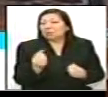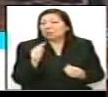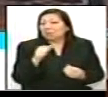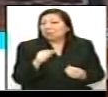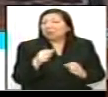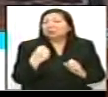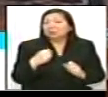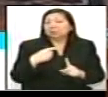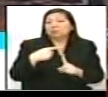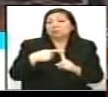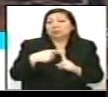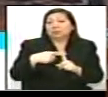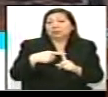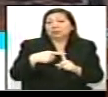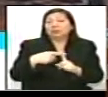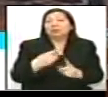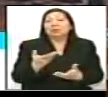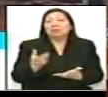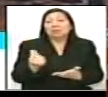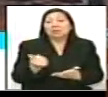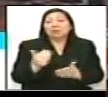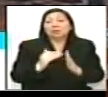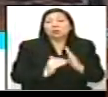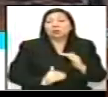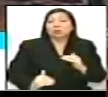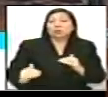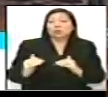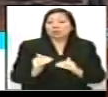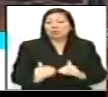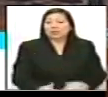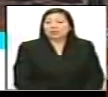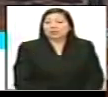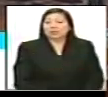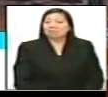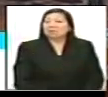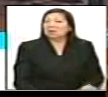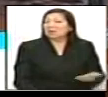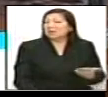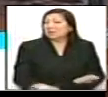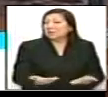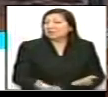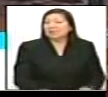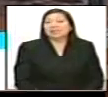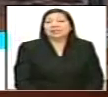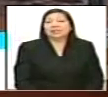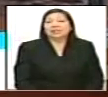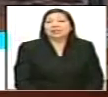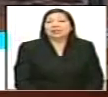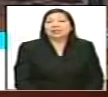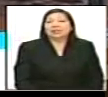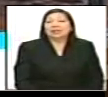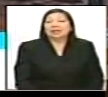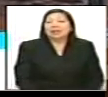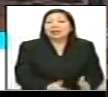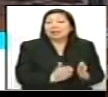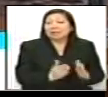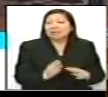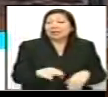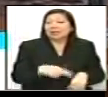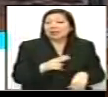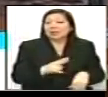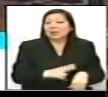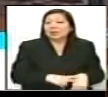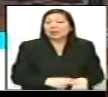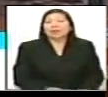redondeo positivo al número entero inmediato superior, que es probablemente también en respeto de la medida, de la naturaleza